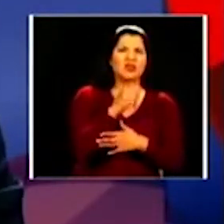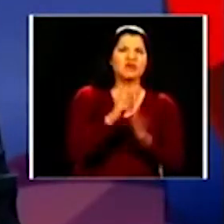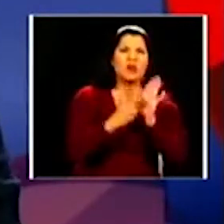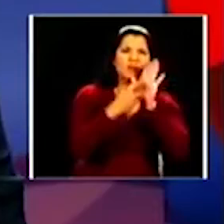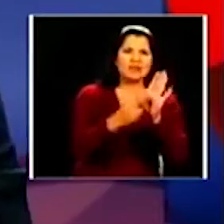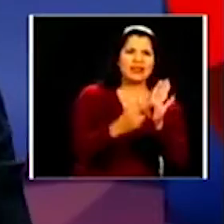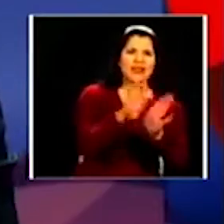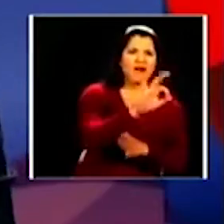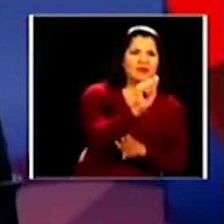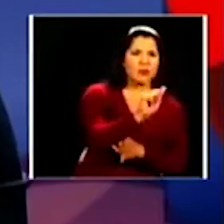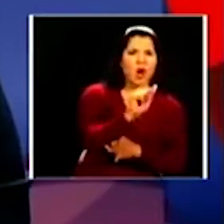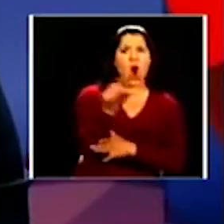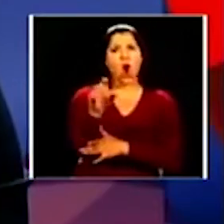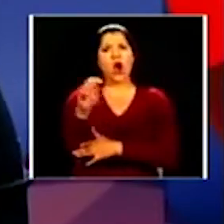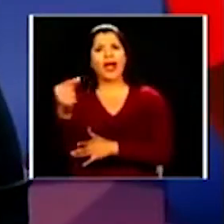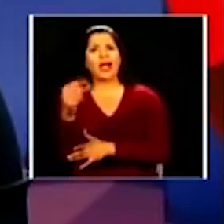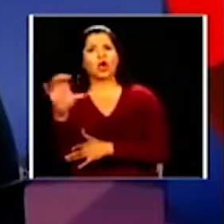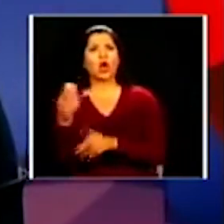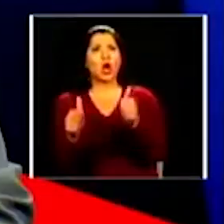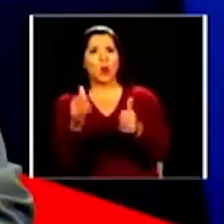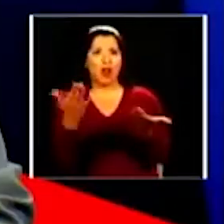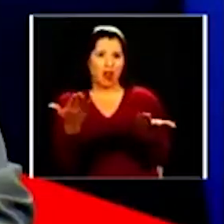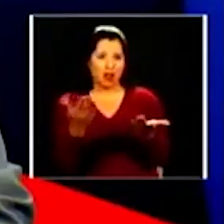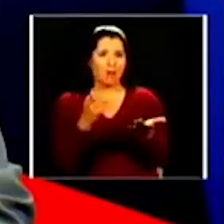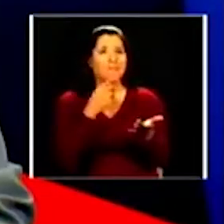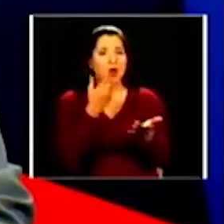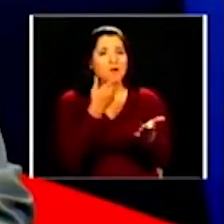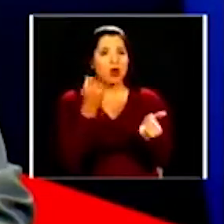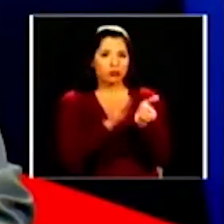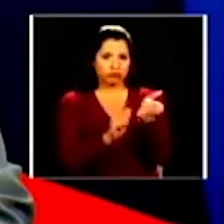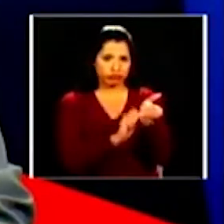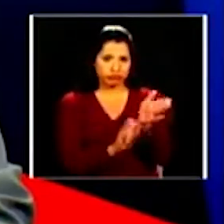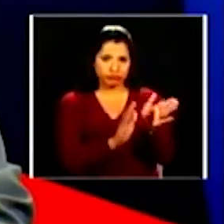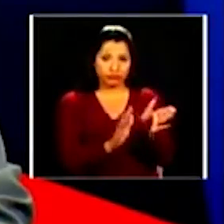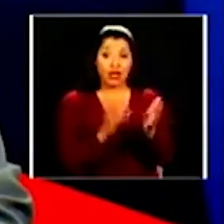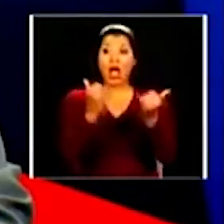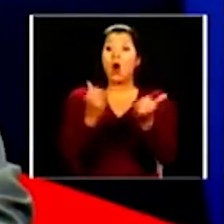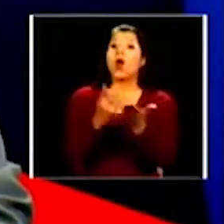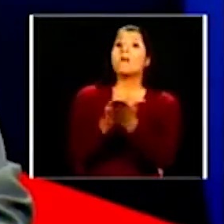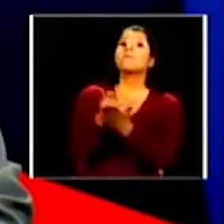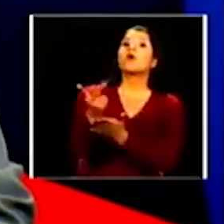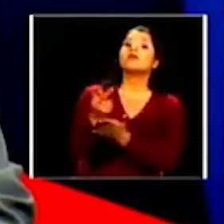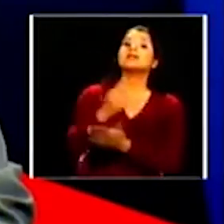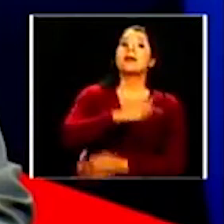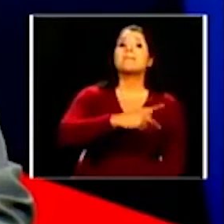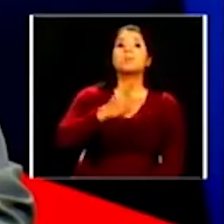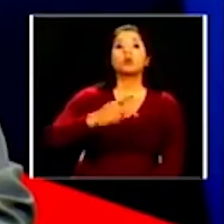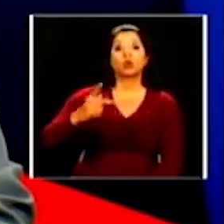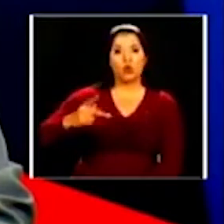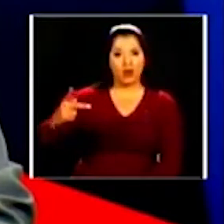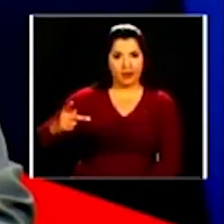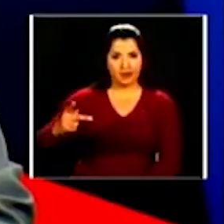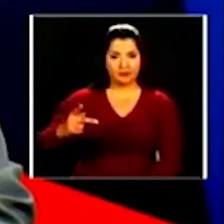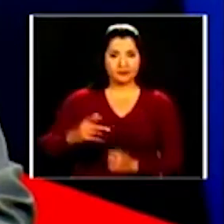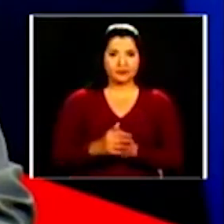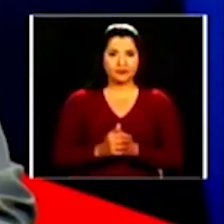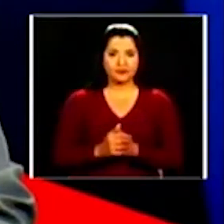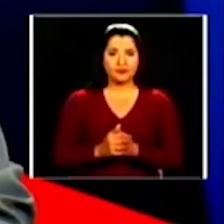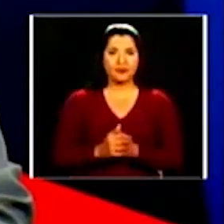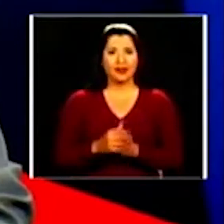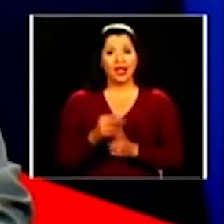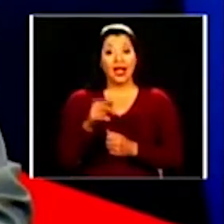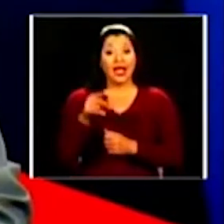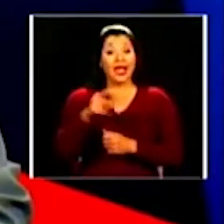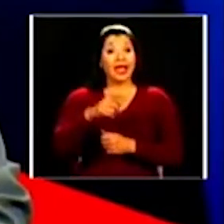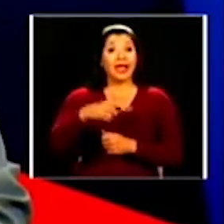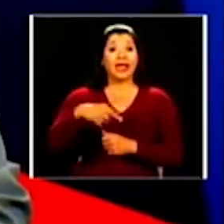campaña. Vamos ahora a la provincia de Punta Arenas. A la ciudadanía porteña no le da igual